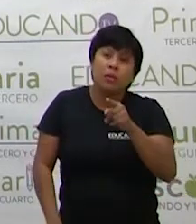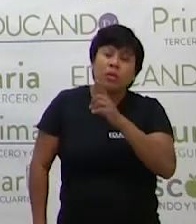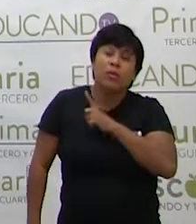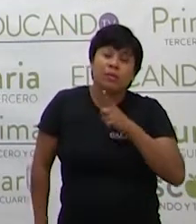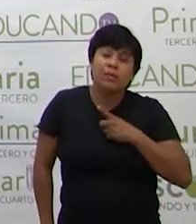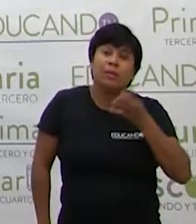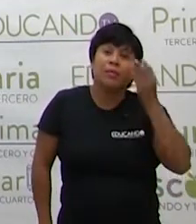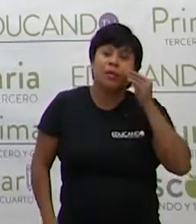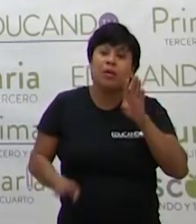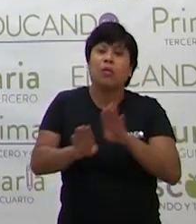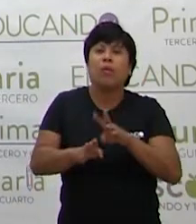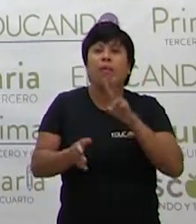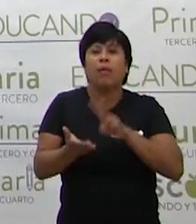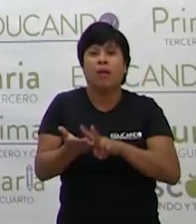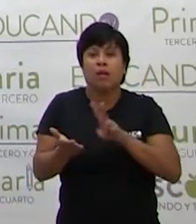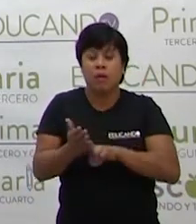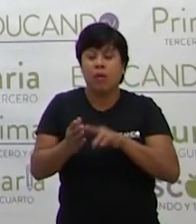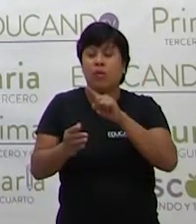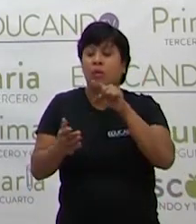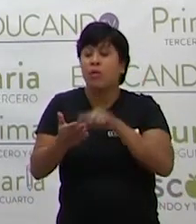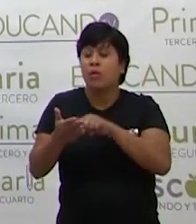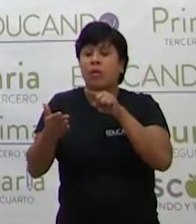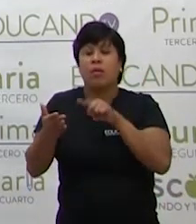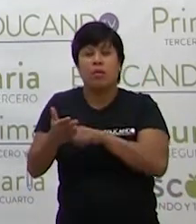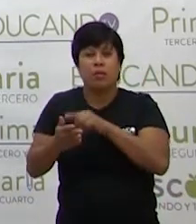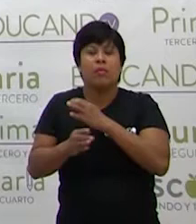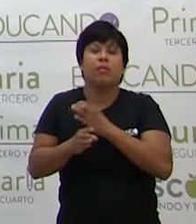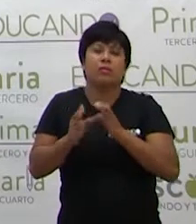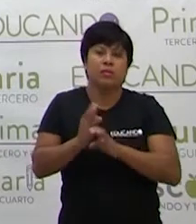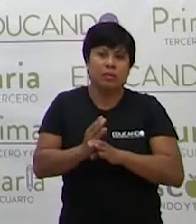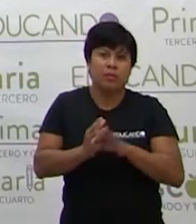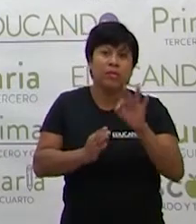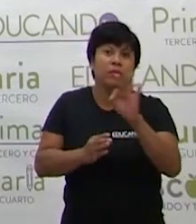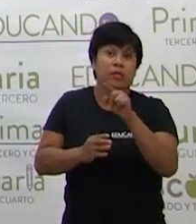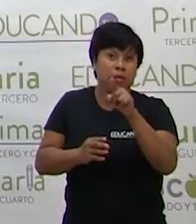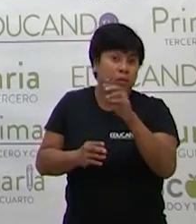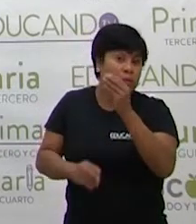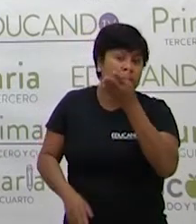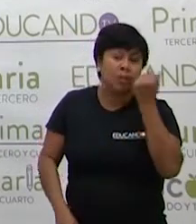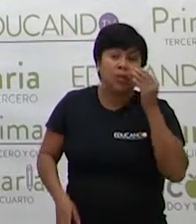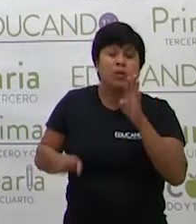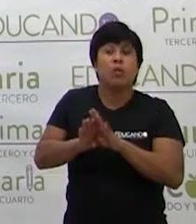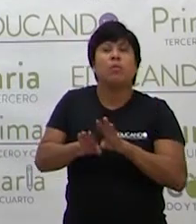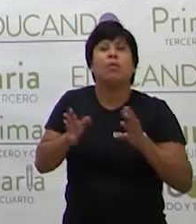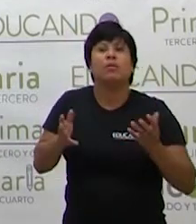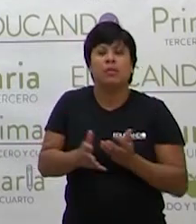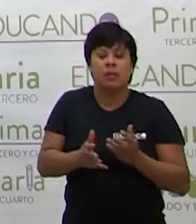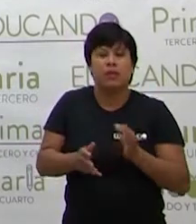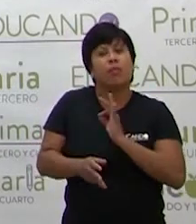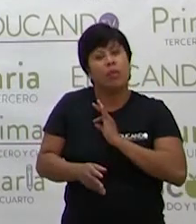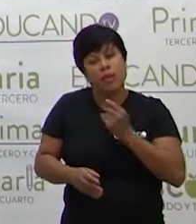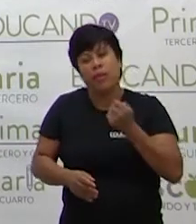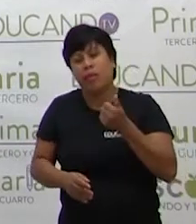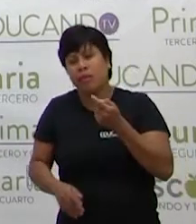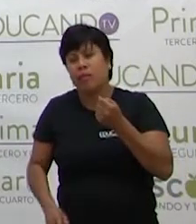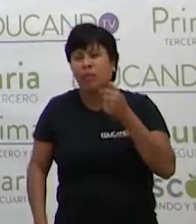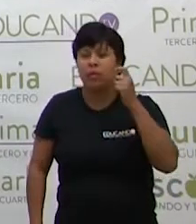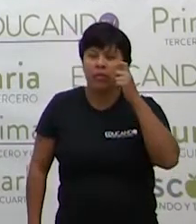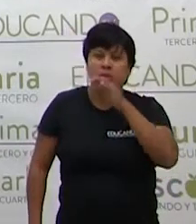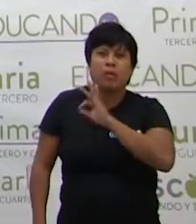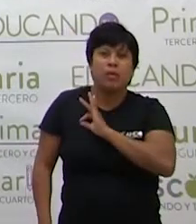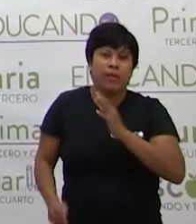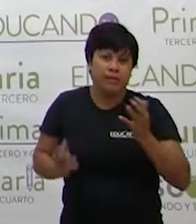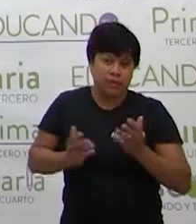aprendas el valor posicional de las cifras. Si tú no sabes hacer eso, te va a costar mucho hacer lo